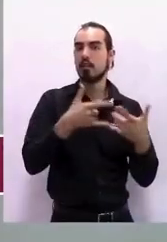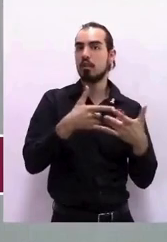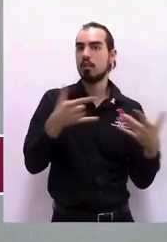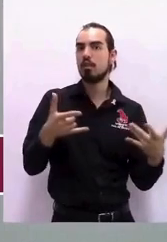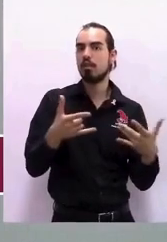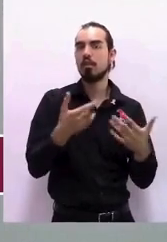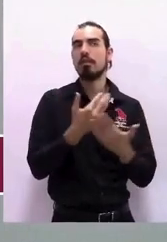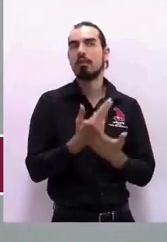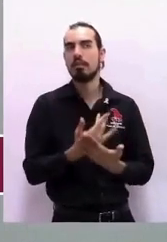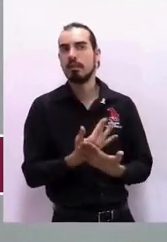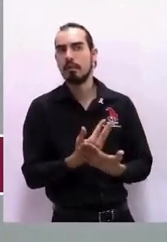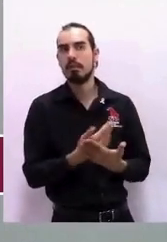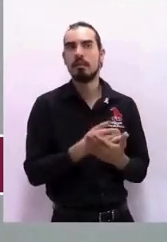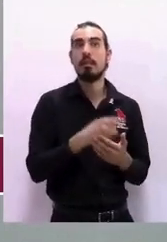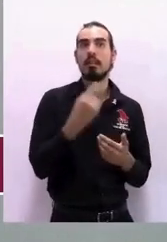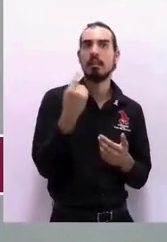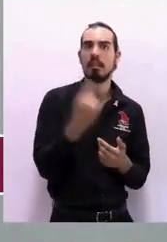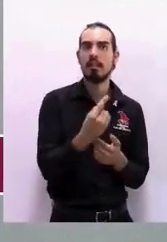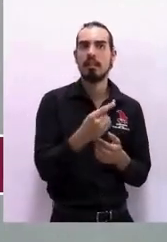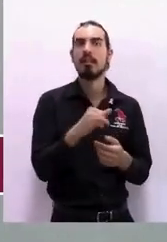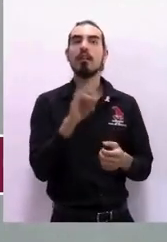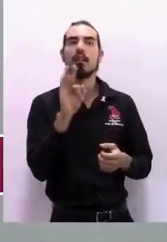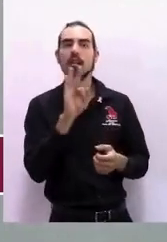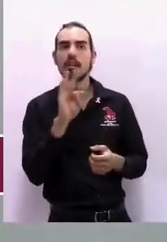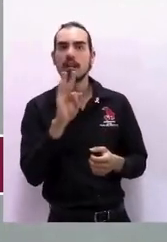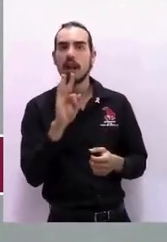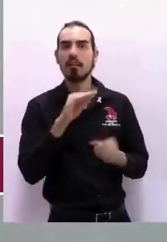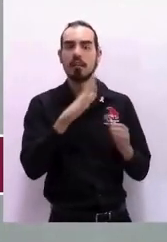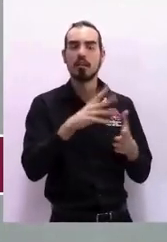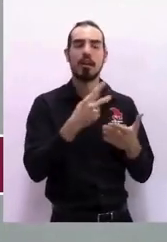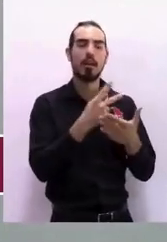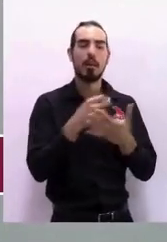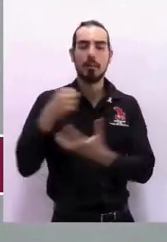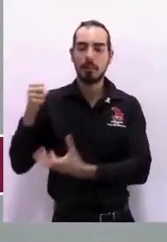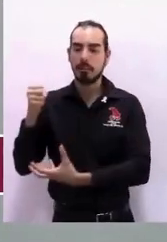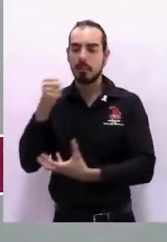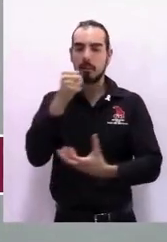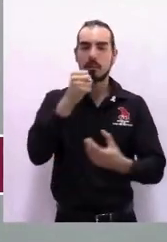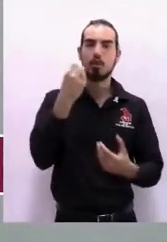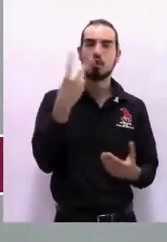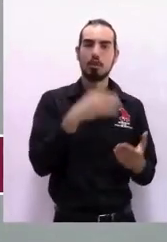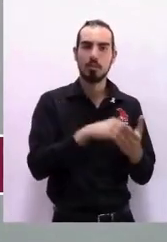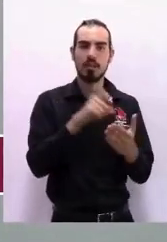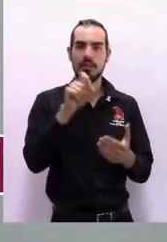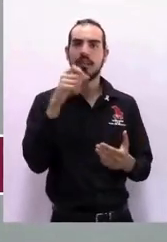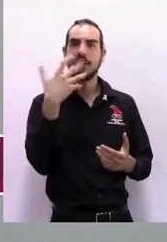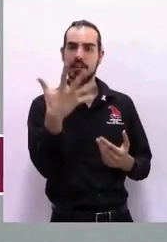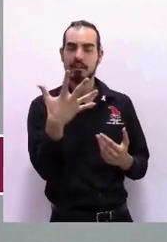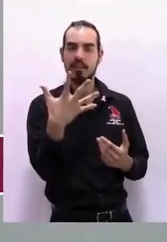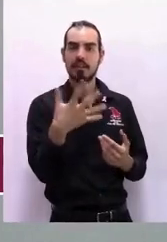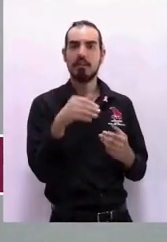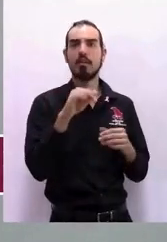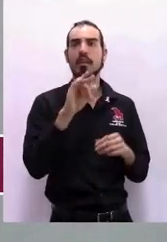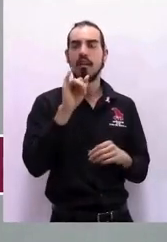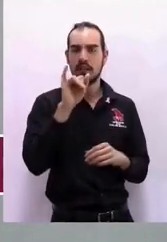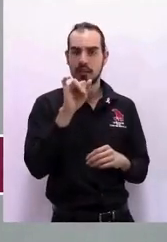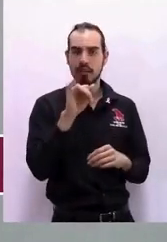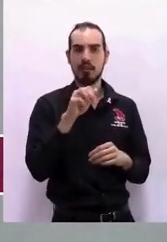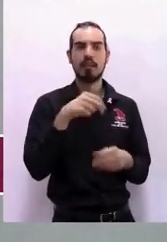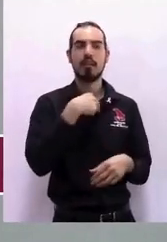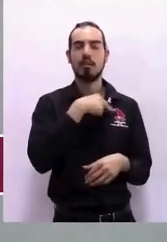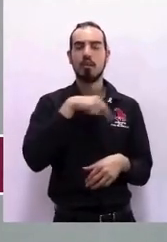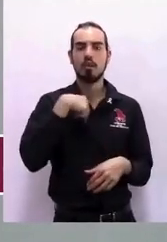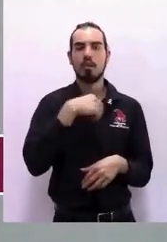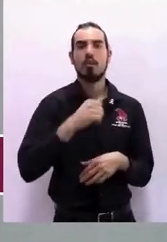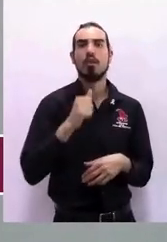esperar más que para el 8 de diciembre es que va a haber dentro del presupuesto 2025 una partida no no la tenemos